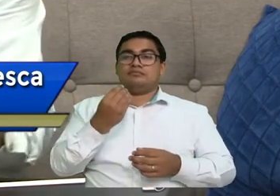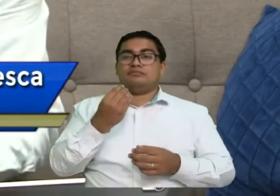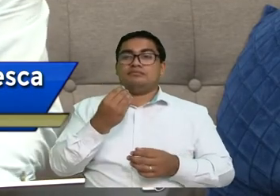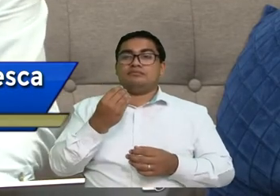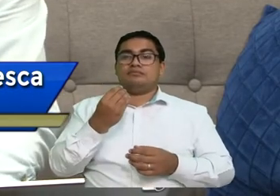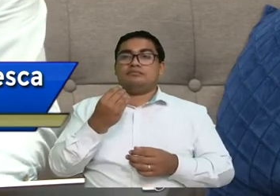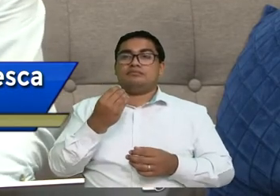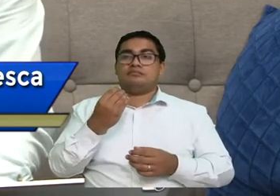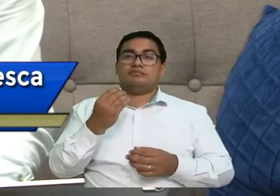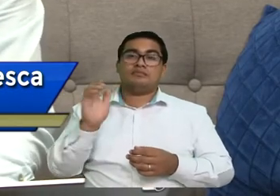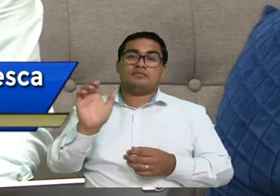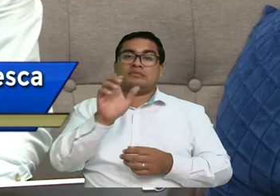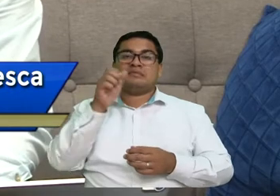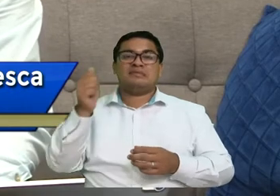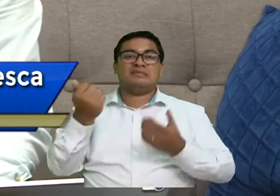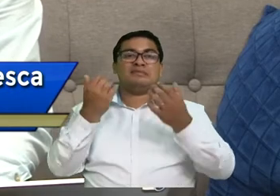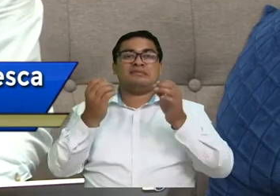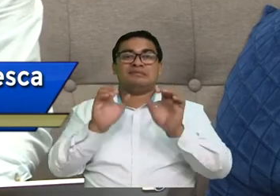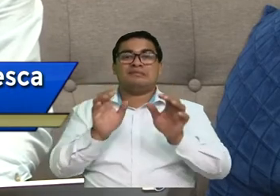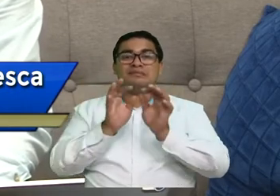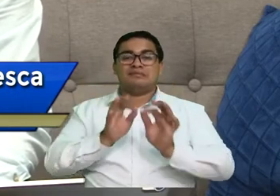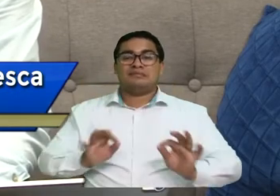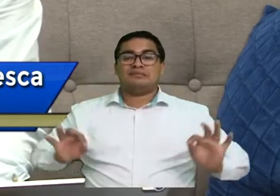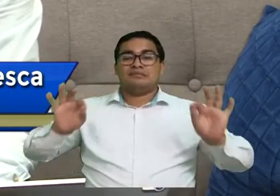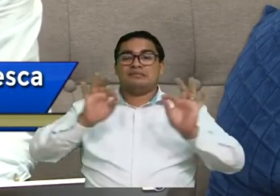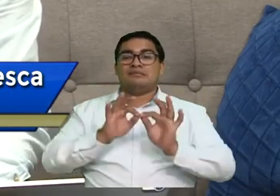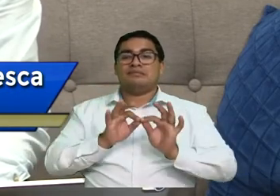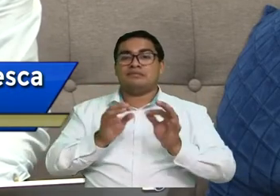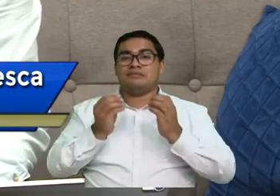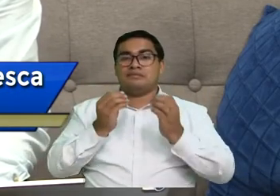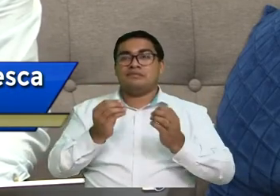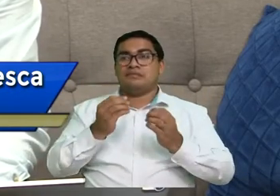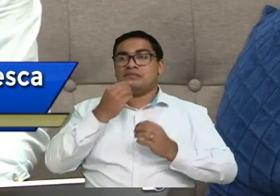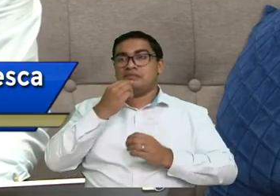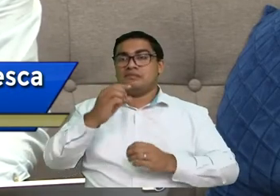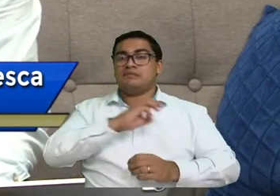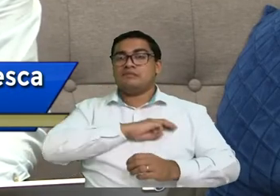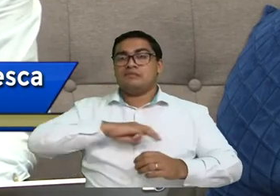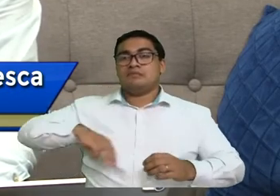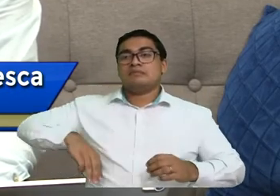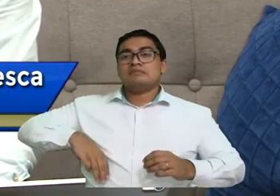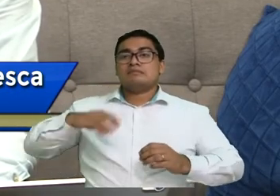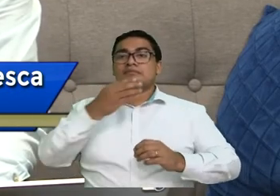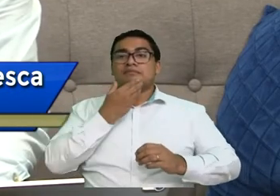que otra de las cosas importantes, el Ministerio de la Juventud,